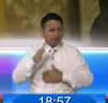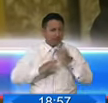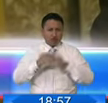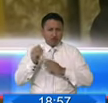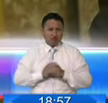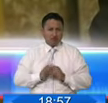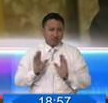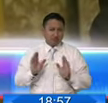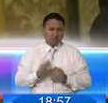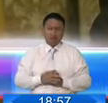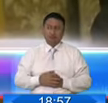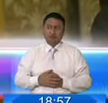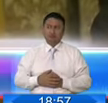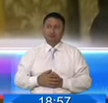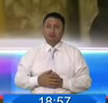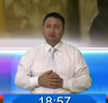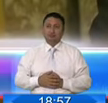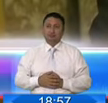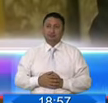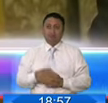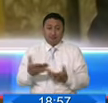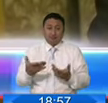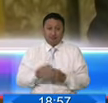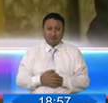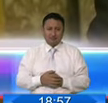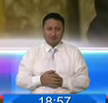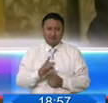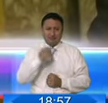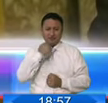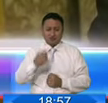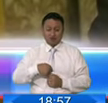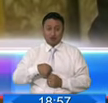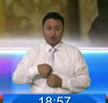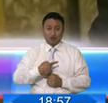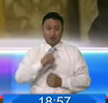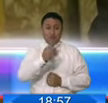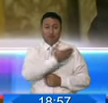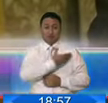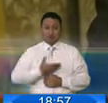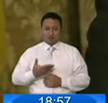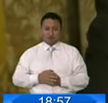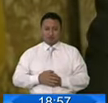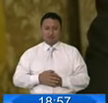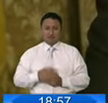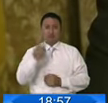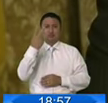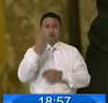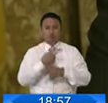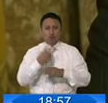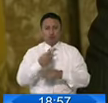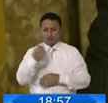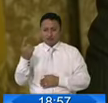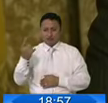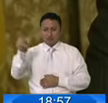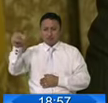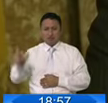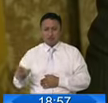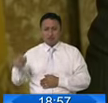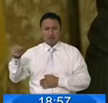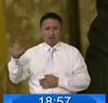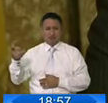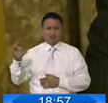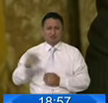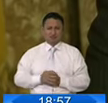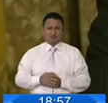curso porque tampoco es agradable pensar el siglo vicepresidente durante dos ocasiones de una persona que ha tenido